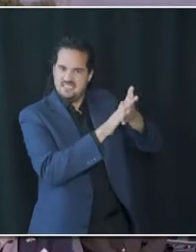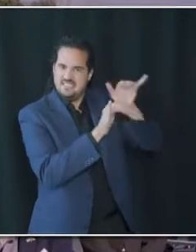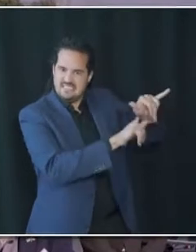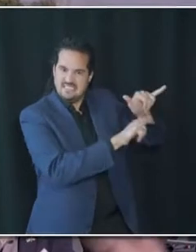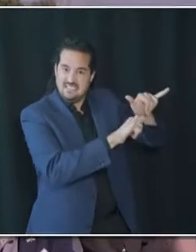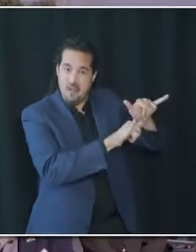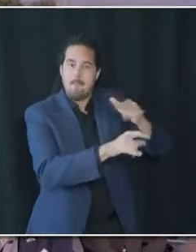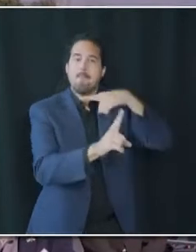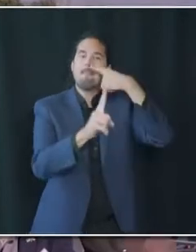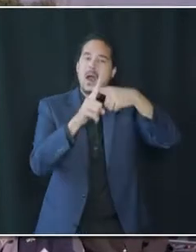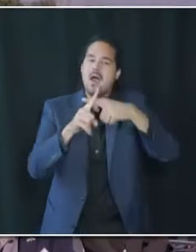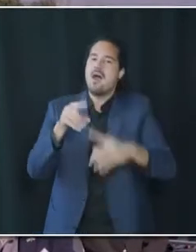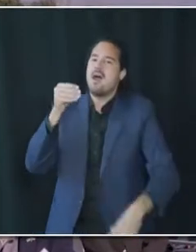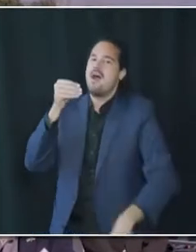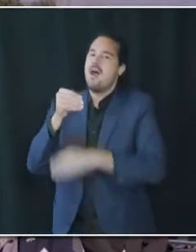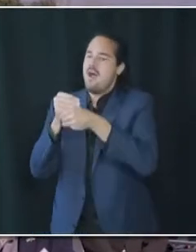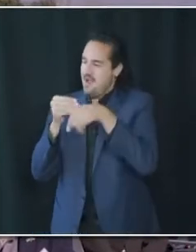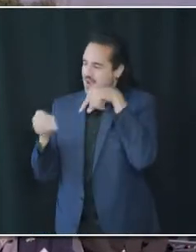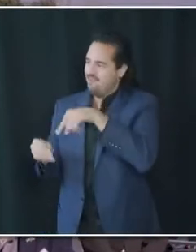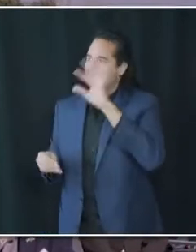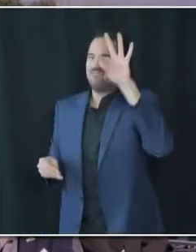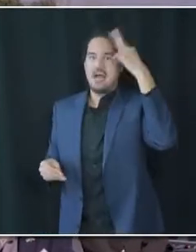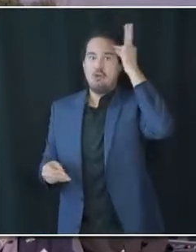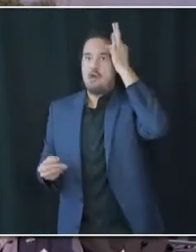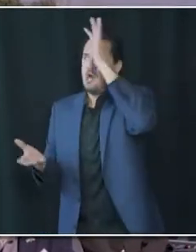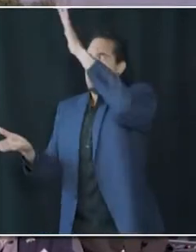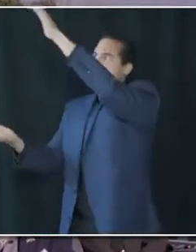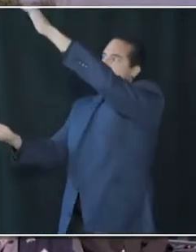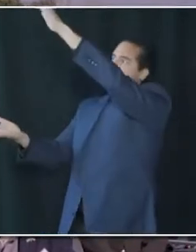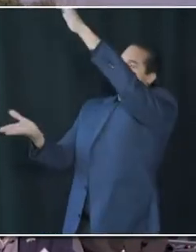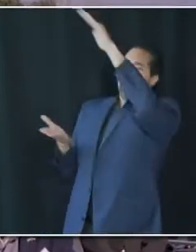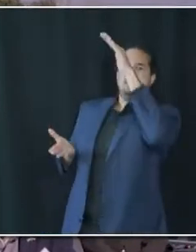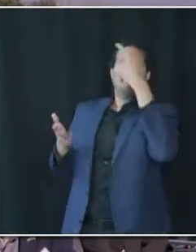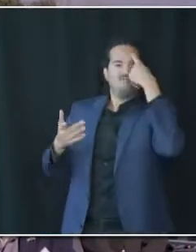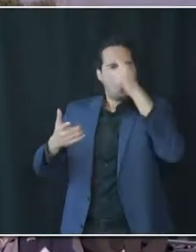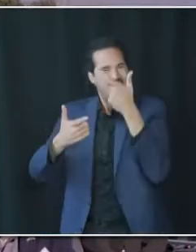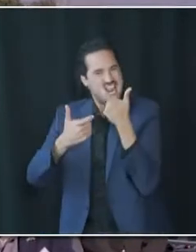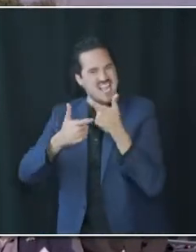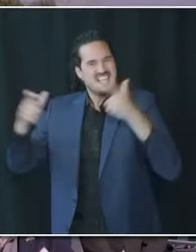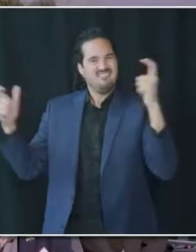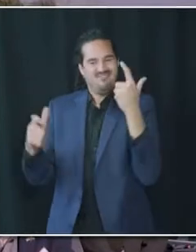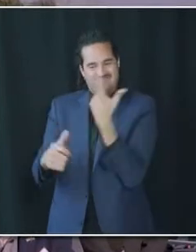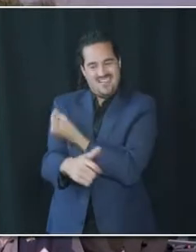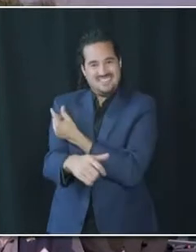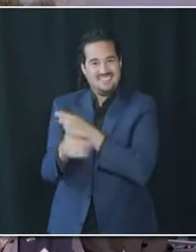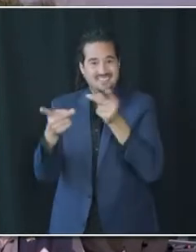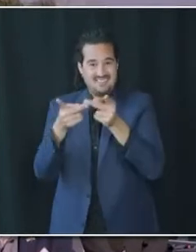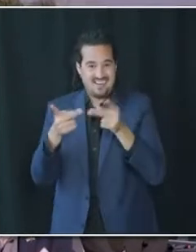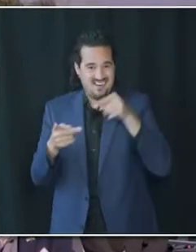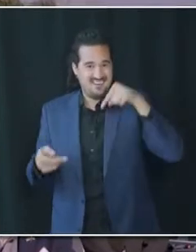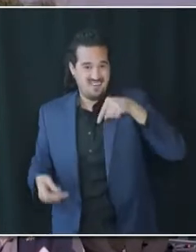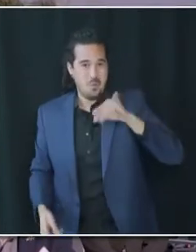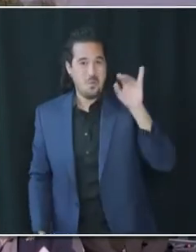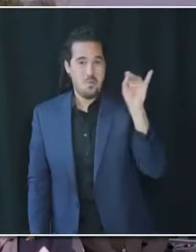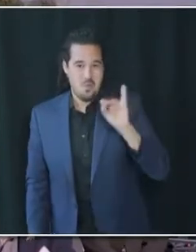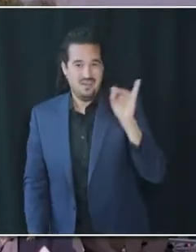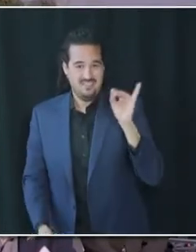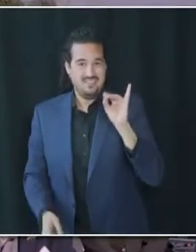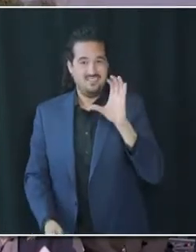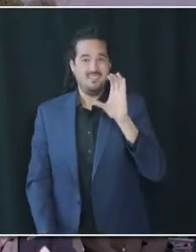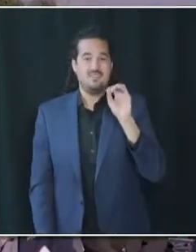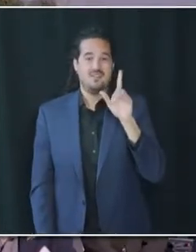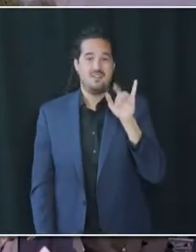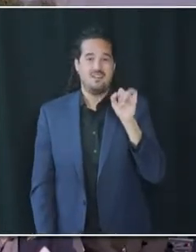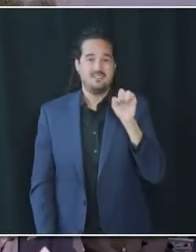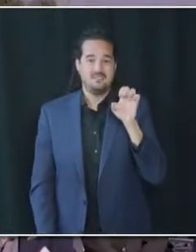entrada de vacunación en centros masivos en mega centros como este de